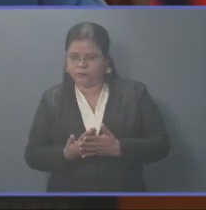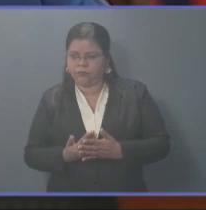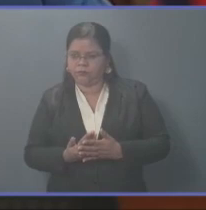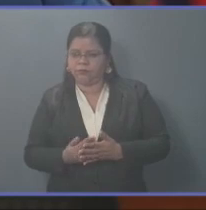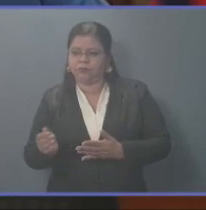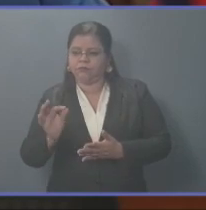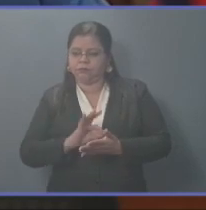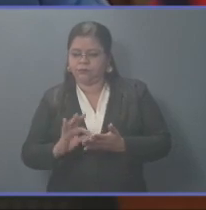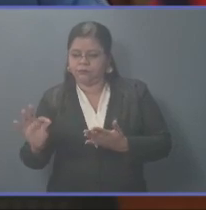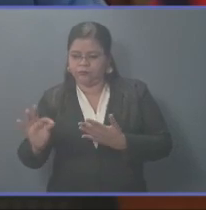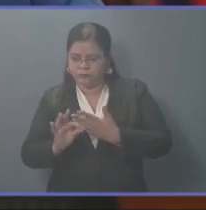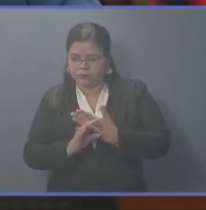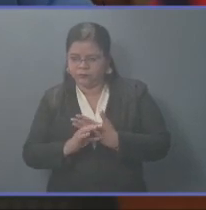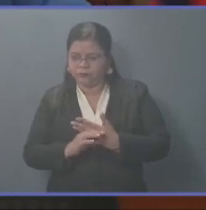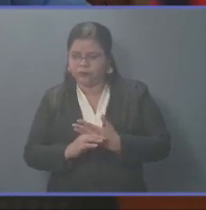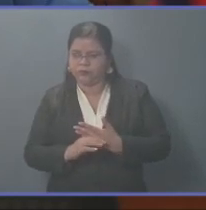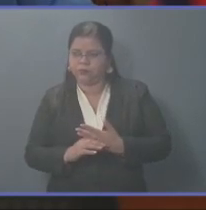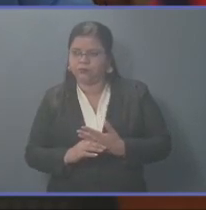proyectos piden